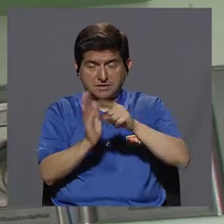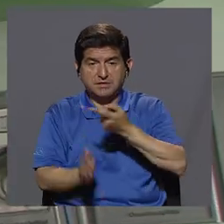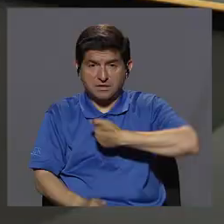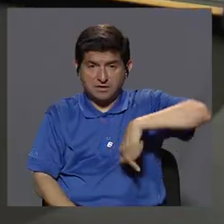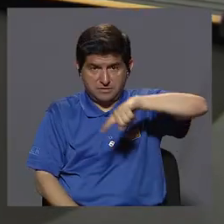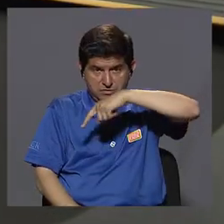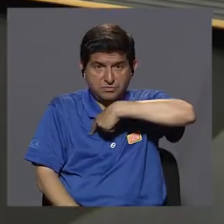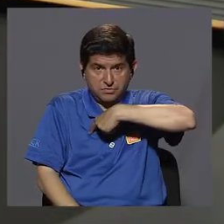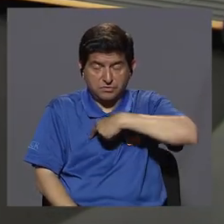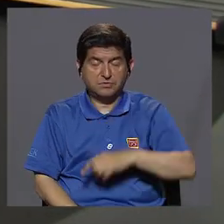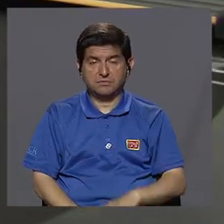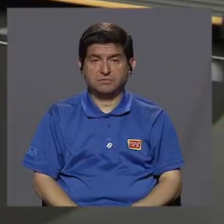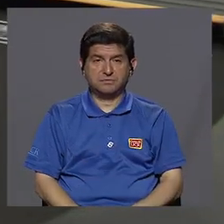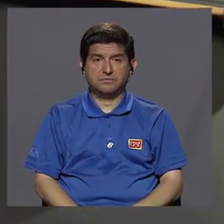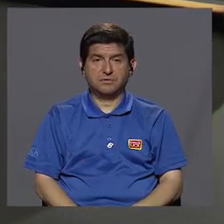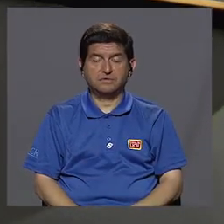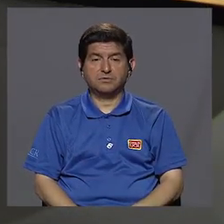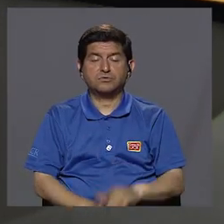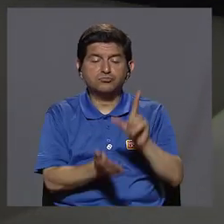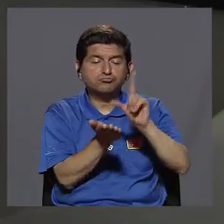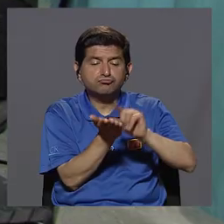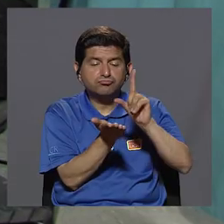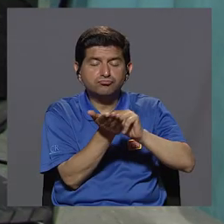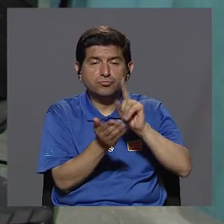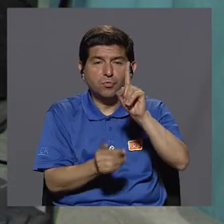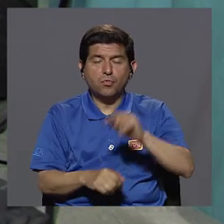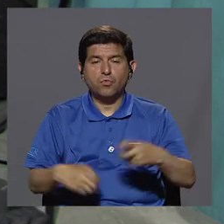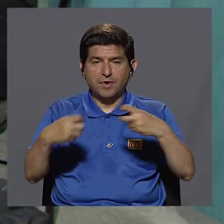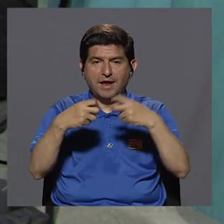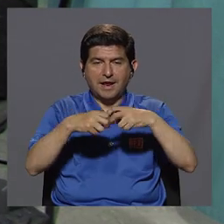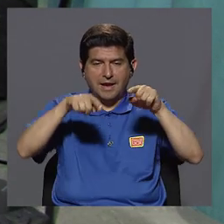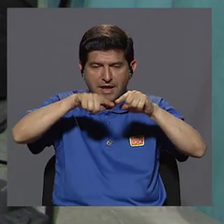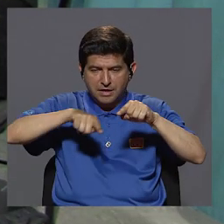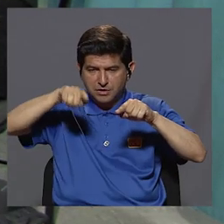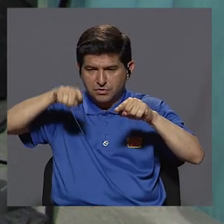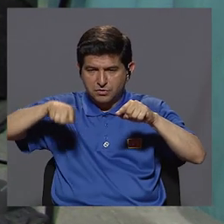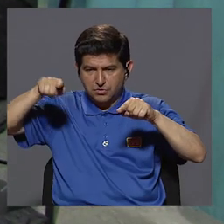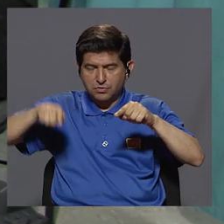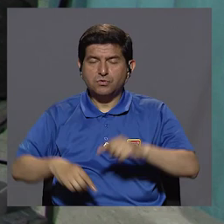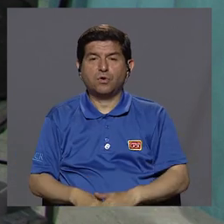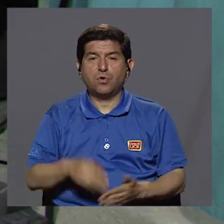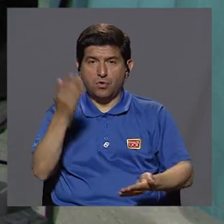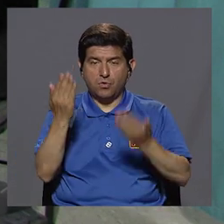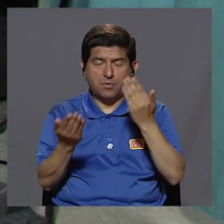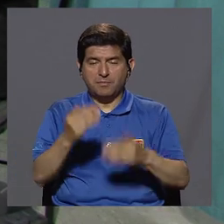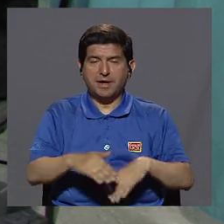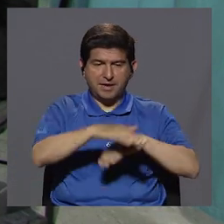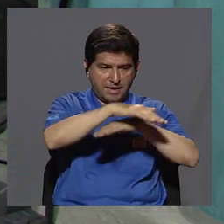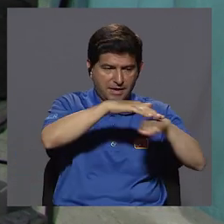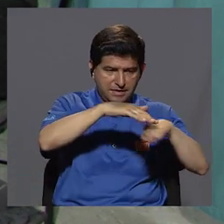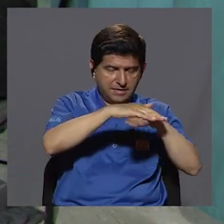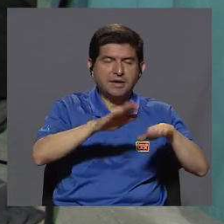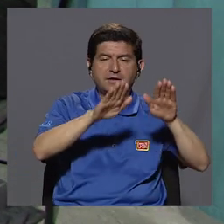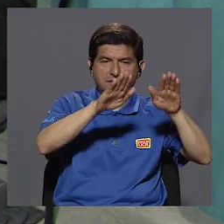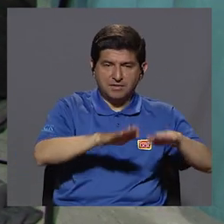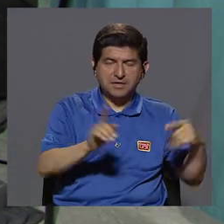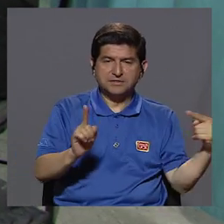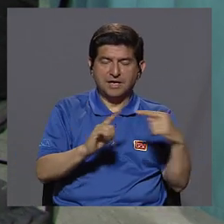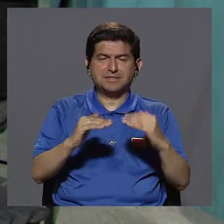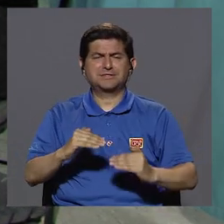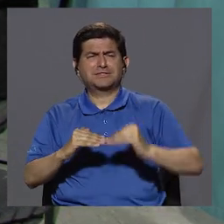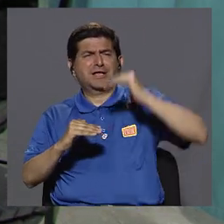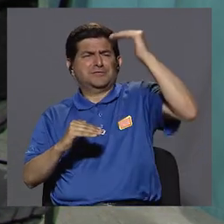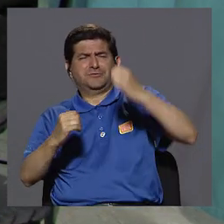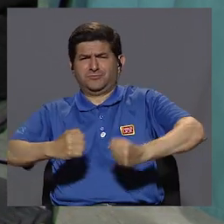a a imprimir un electrocardiograma para irlo comparando desde el basal en reposo hasta el máximo